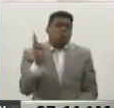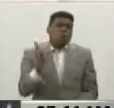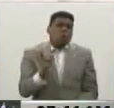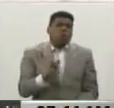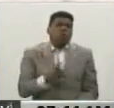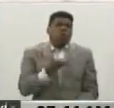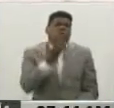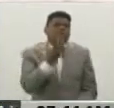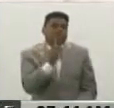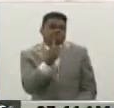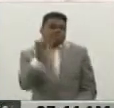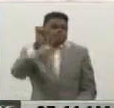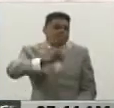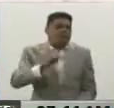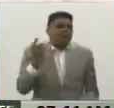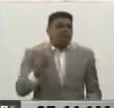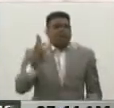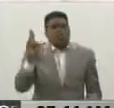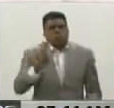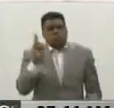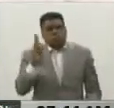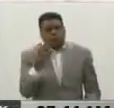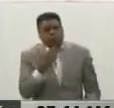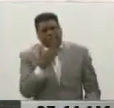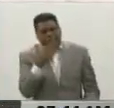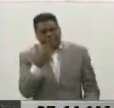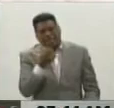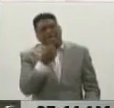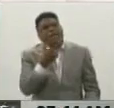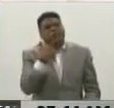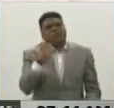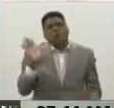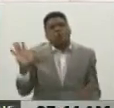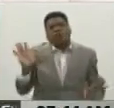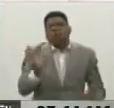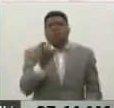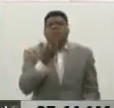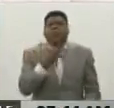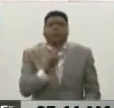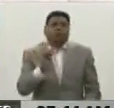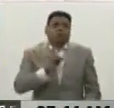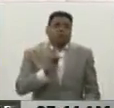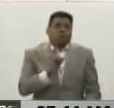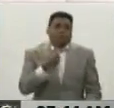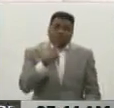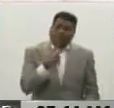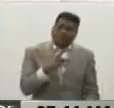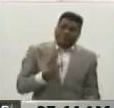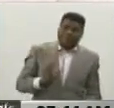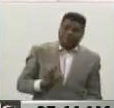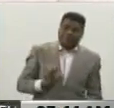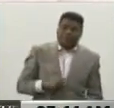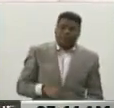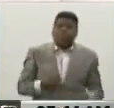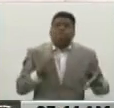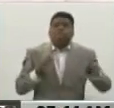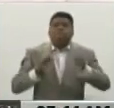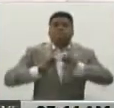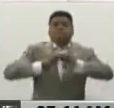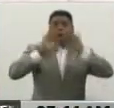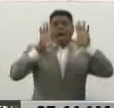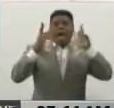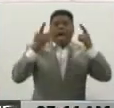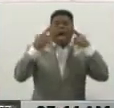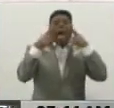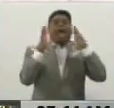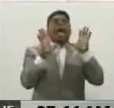perversa y otros de manera hermosa, pero lo que no se puede negar es que tiene un alto impacto